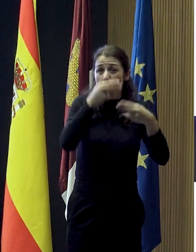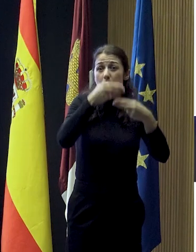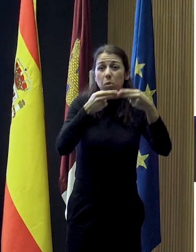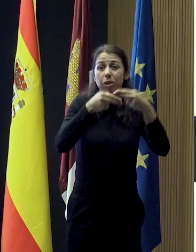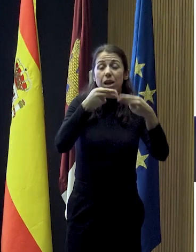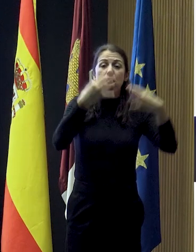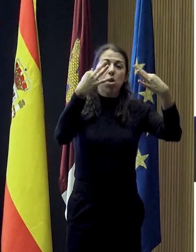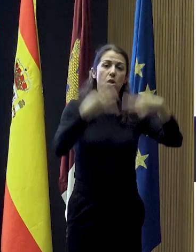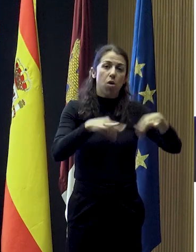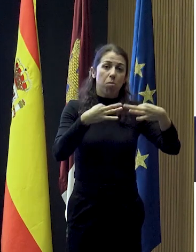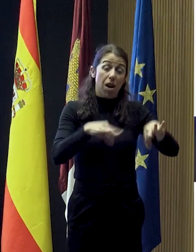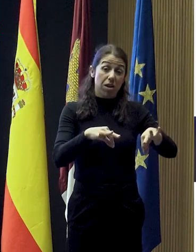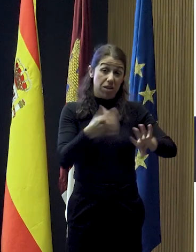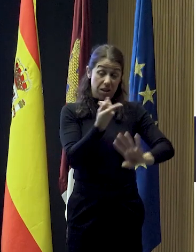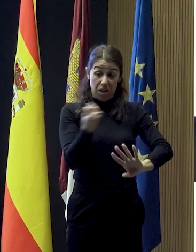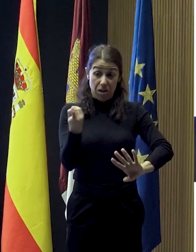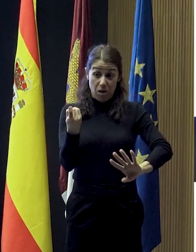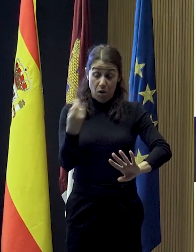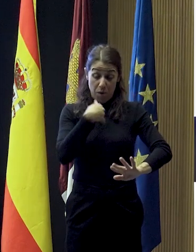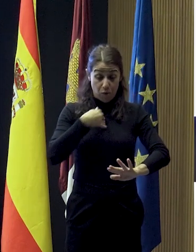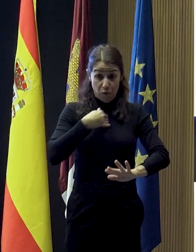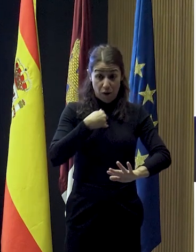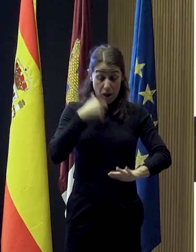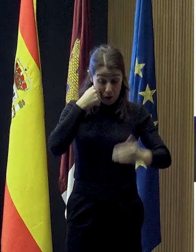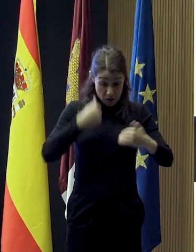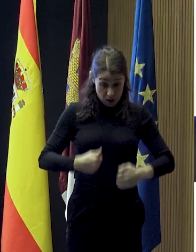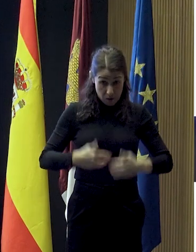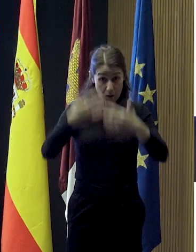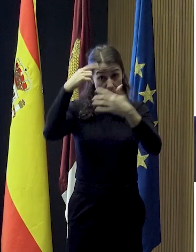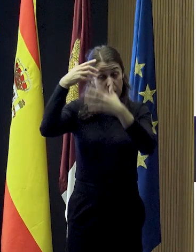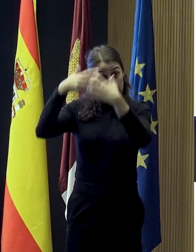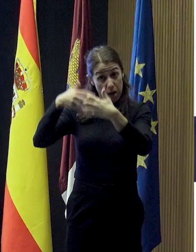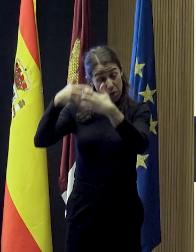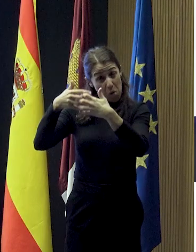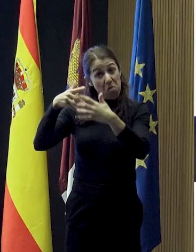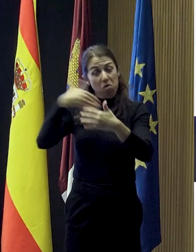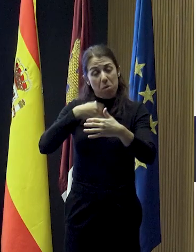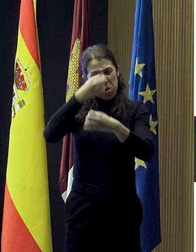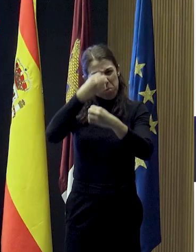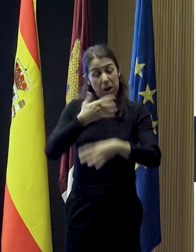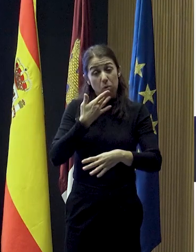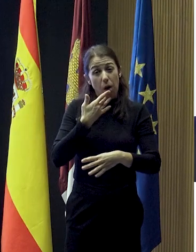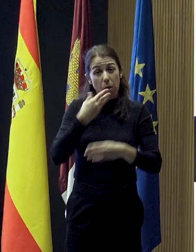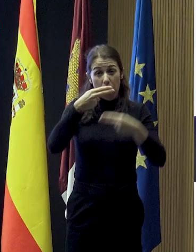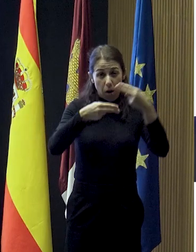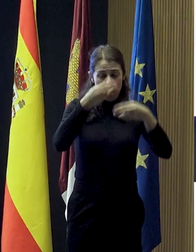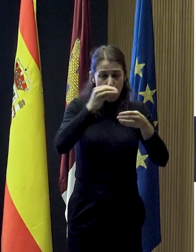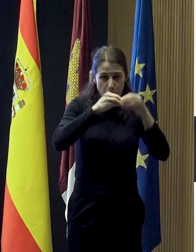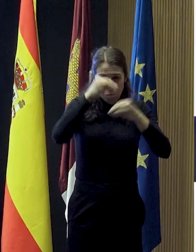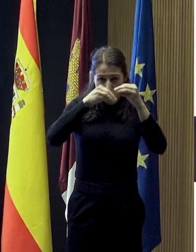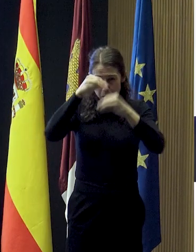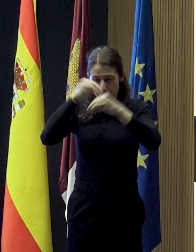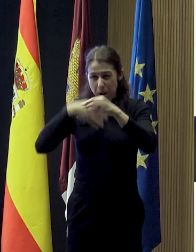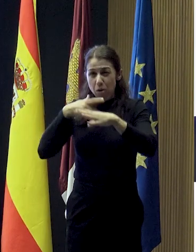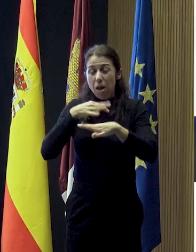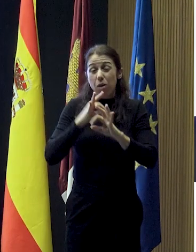proteínas normales, necesarias en nuestro funcionamiento normal del cerebro. Y que cuando empiezan a acumularse de forma anómala, no